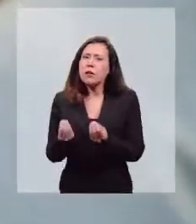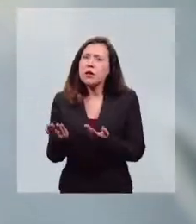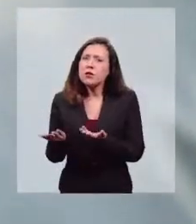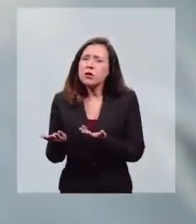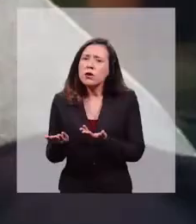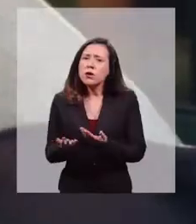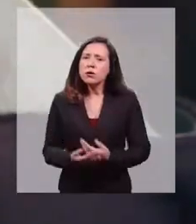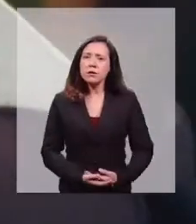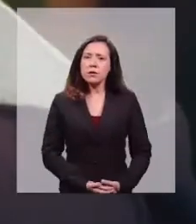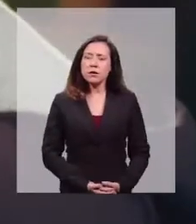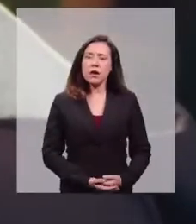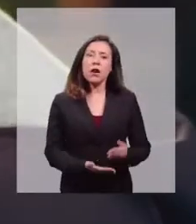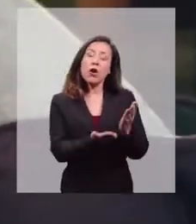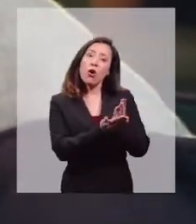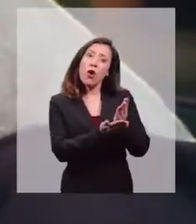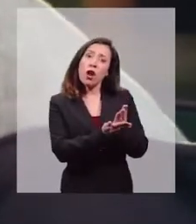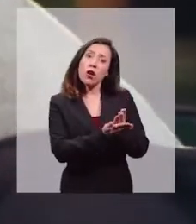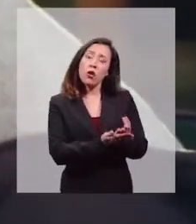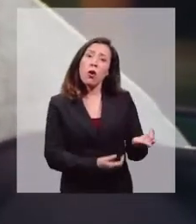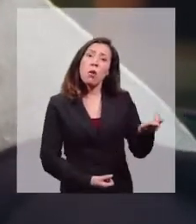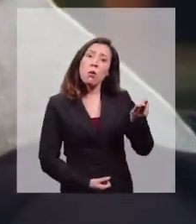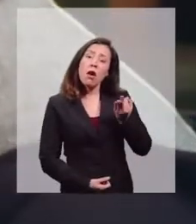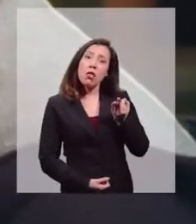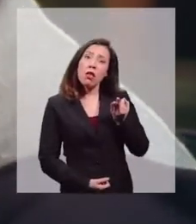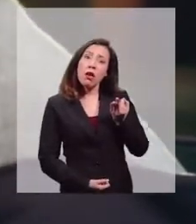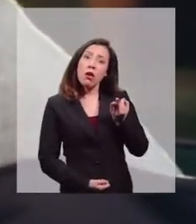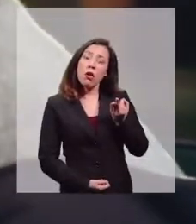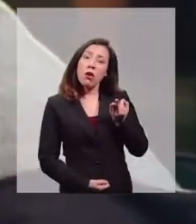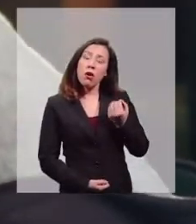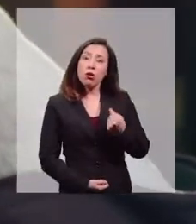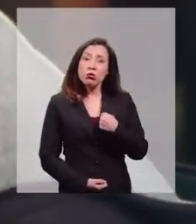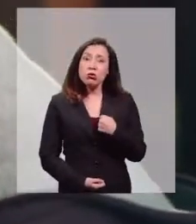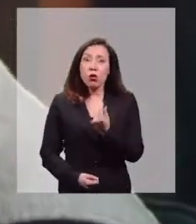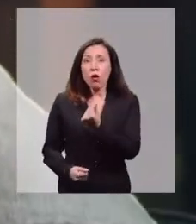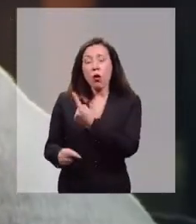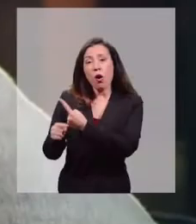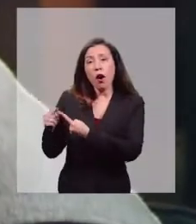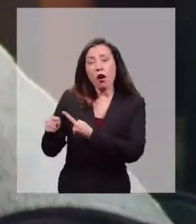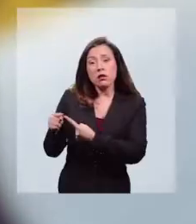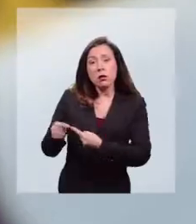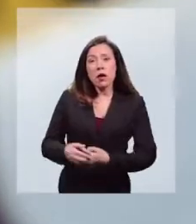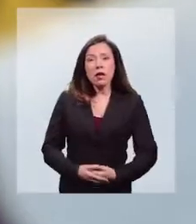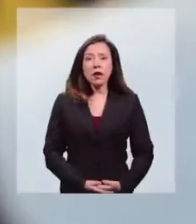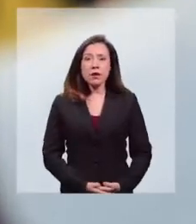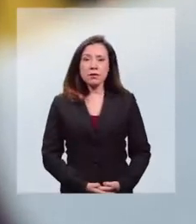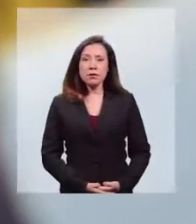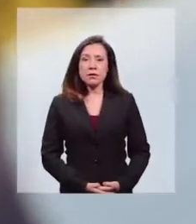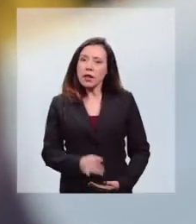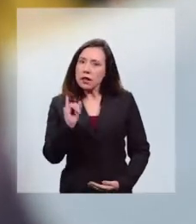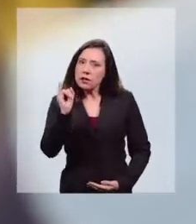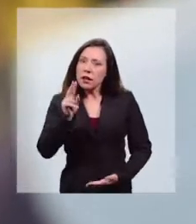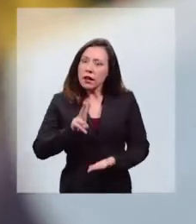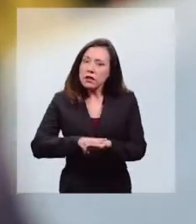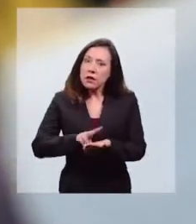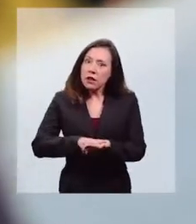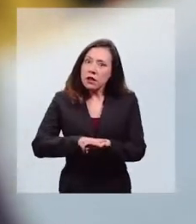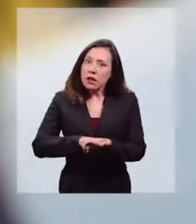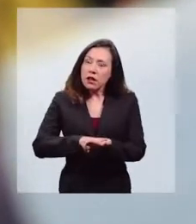¿Qué pasó? Es que en el colegio me dijeron que soy clase media. Es